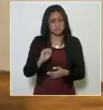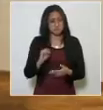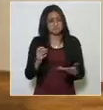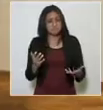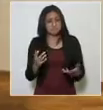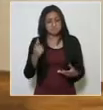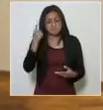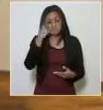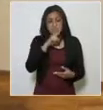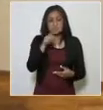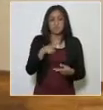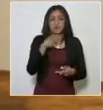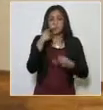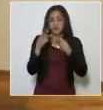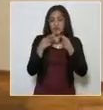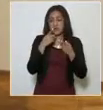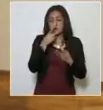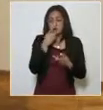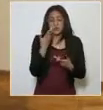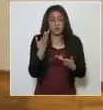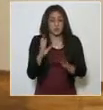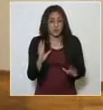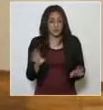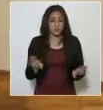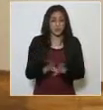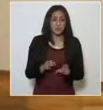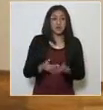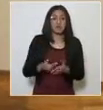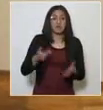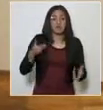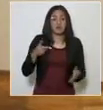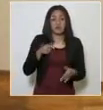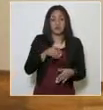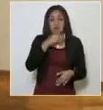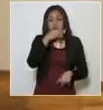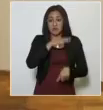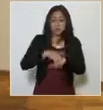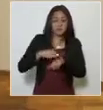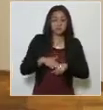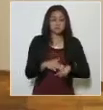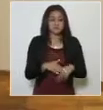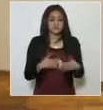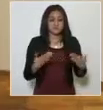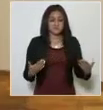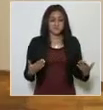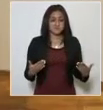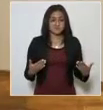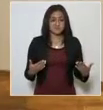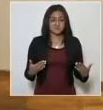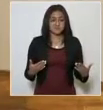para que nadie hable de algún acto anticipado de campaña,